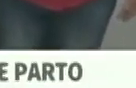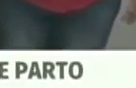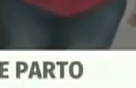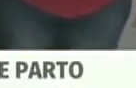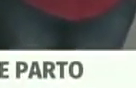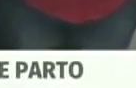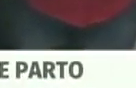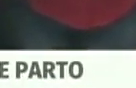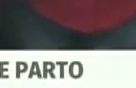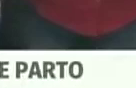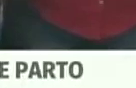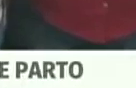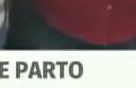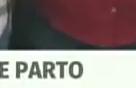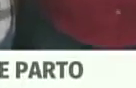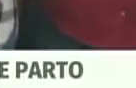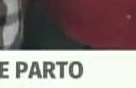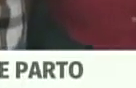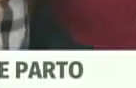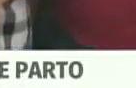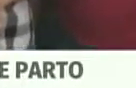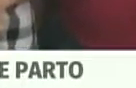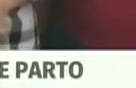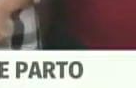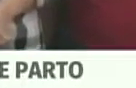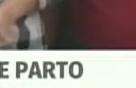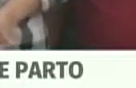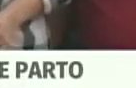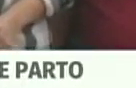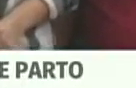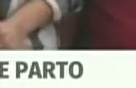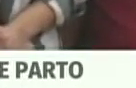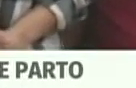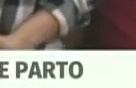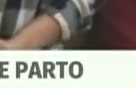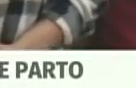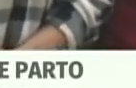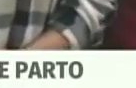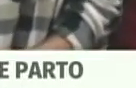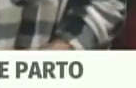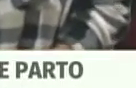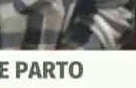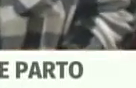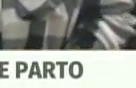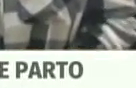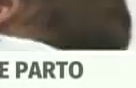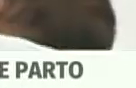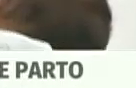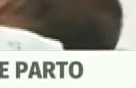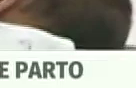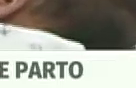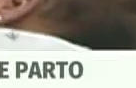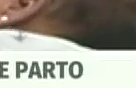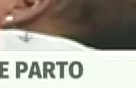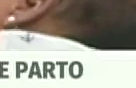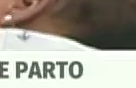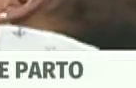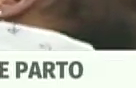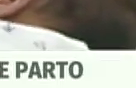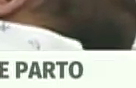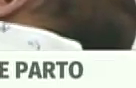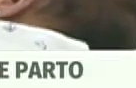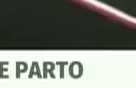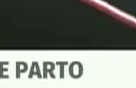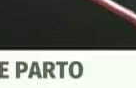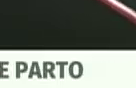va a recrearse un círculo de apoyo gestacional y de lactancia materna. Este espacio, un espacio digno, amable, muy bonito,